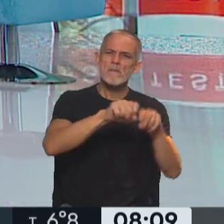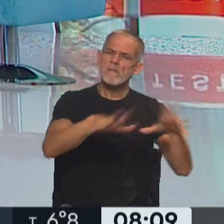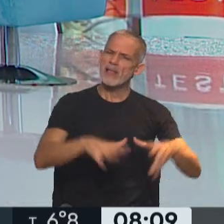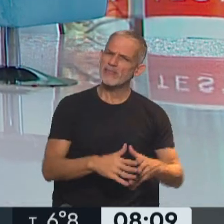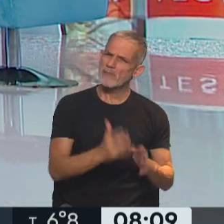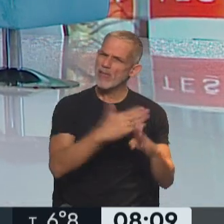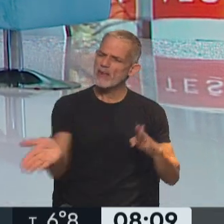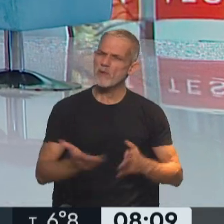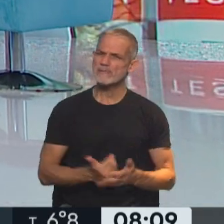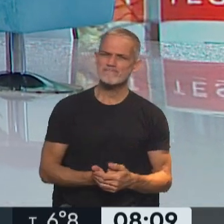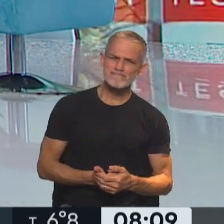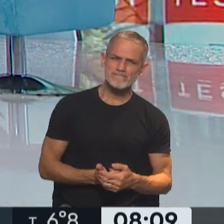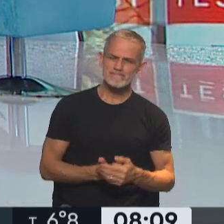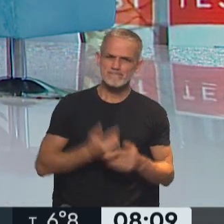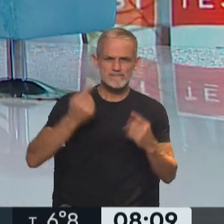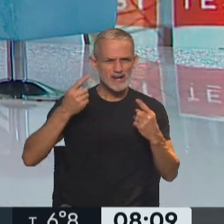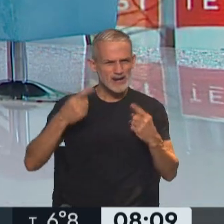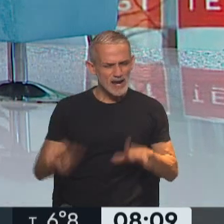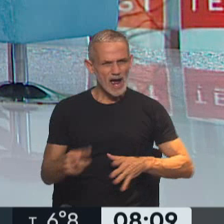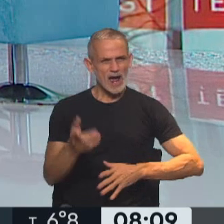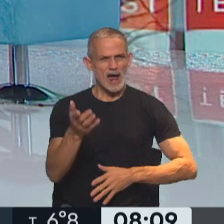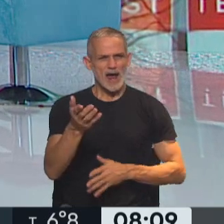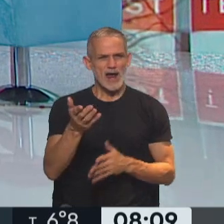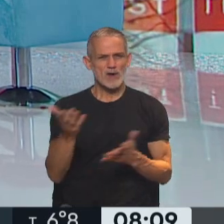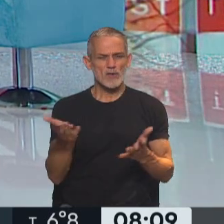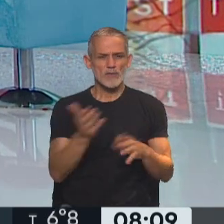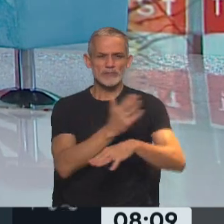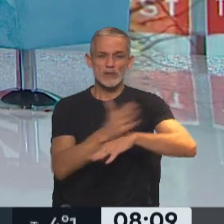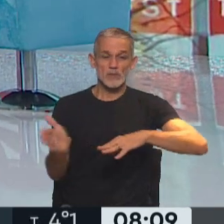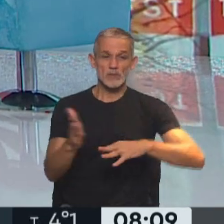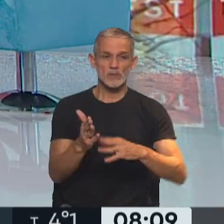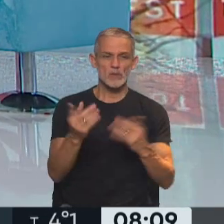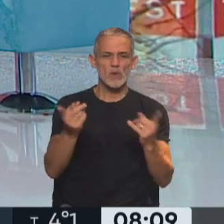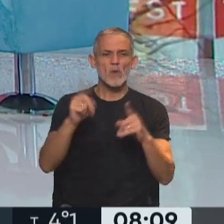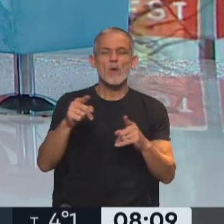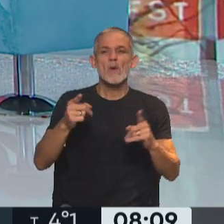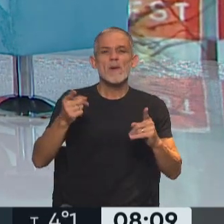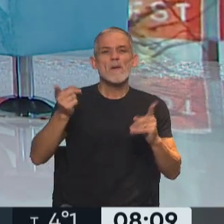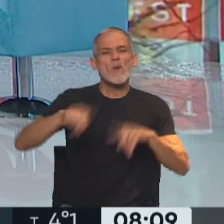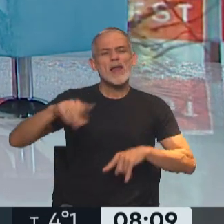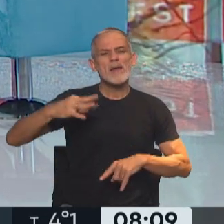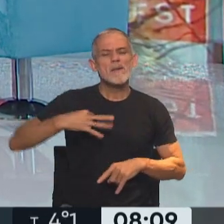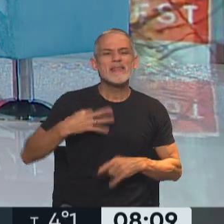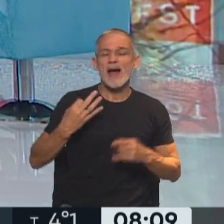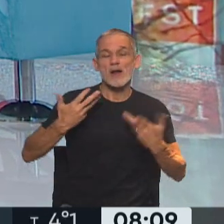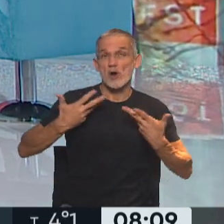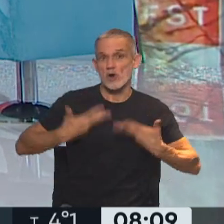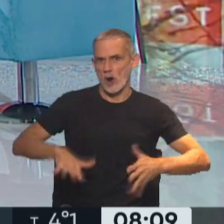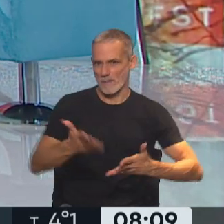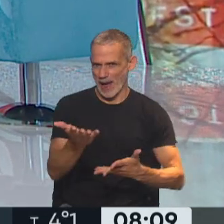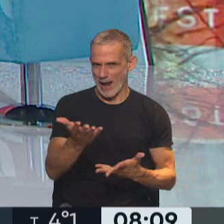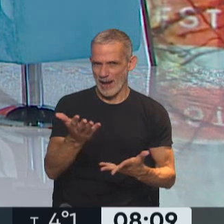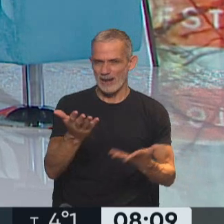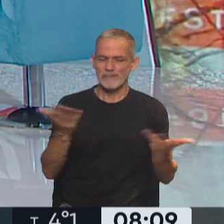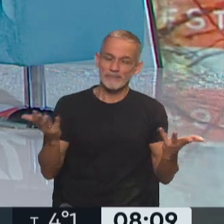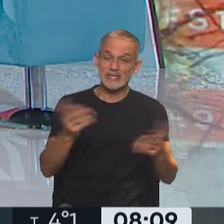pandemia. Claro. Sobre todo esto después de volver casi una vida normal. Me